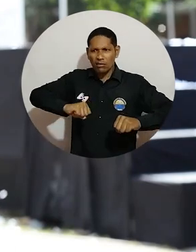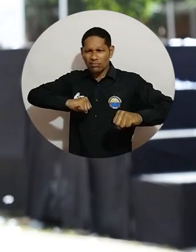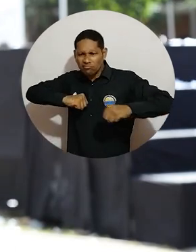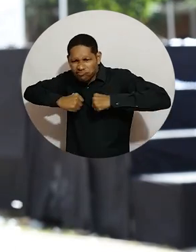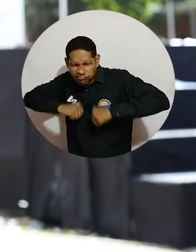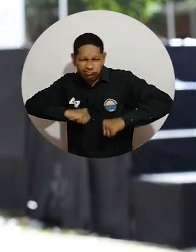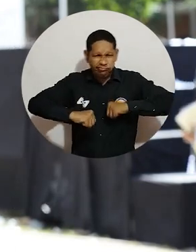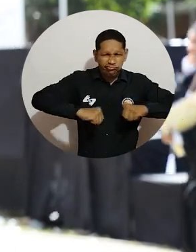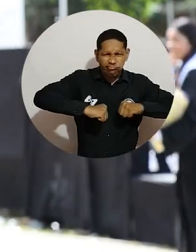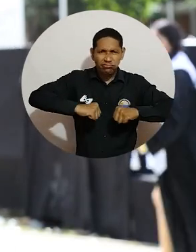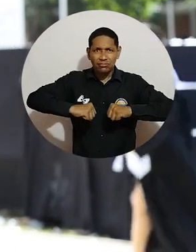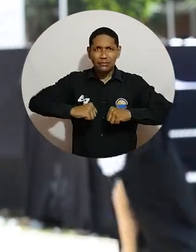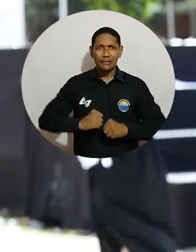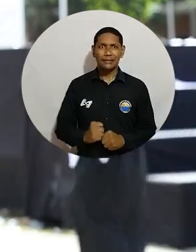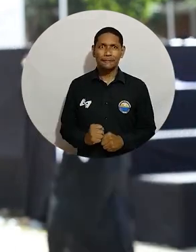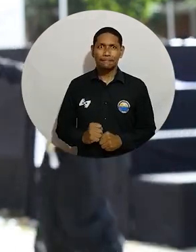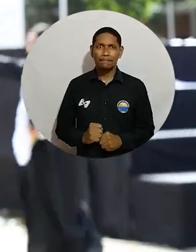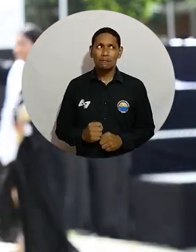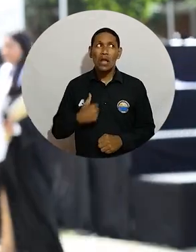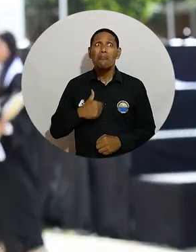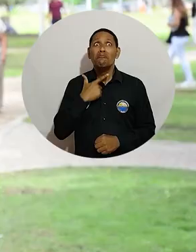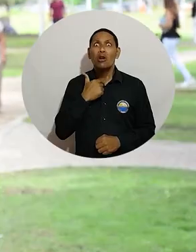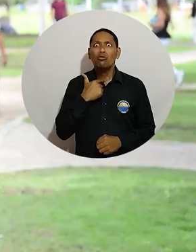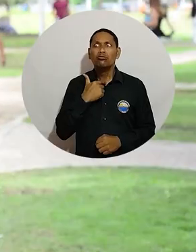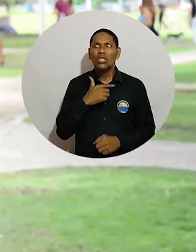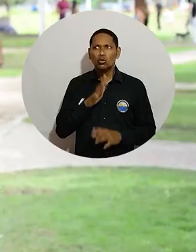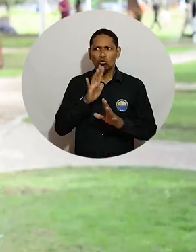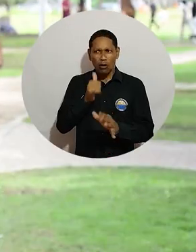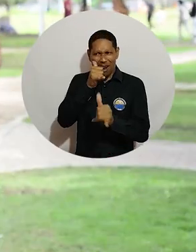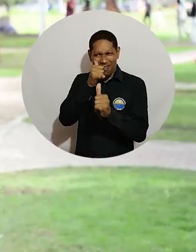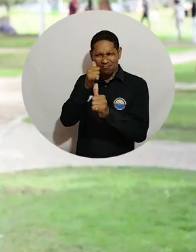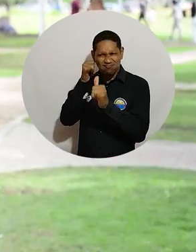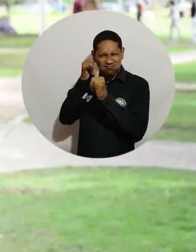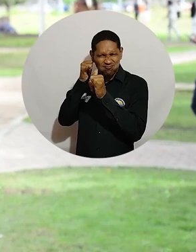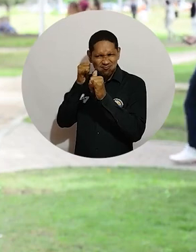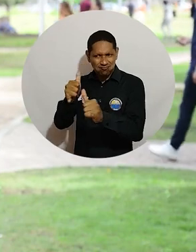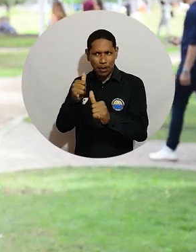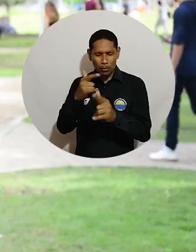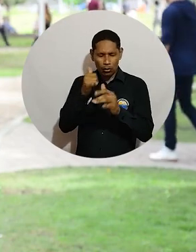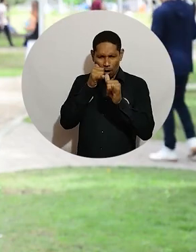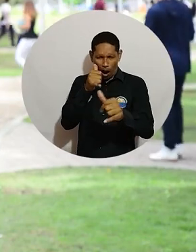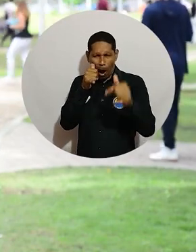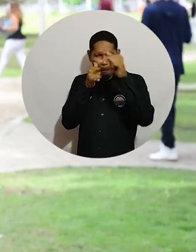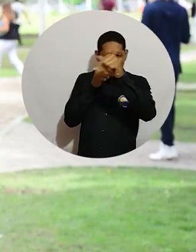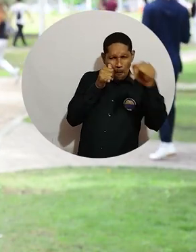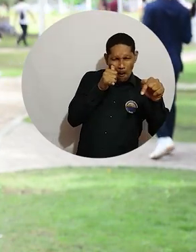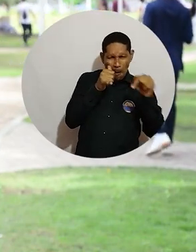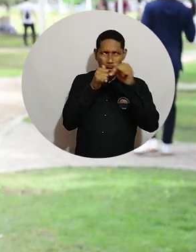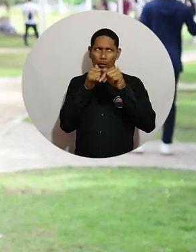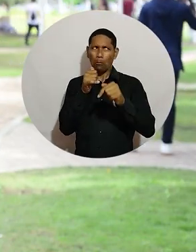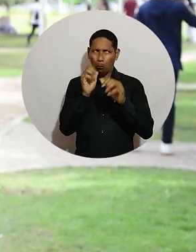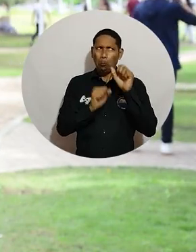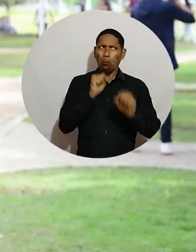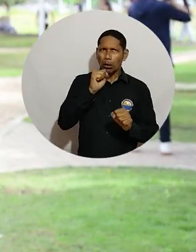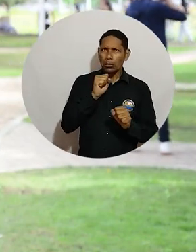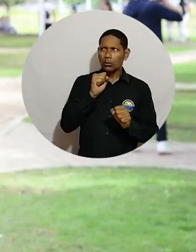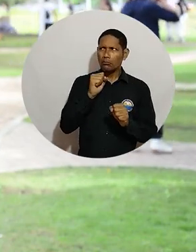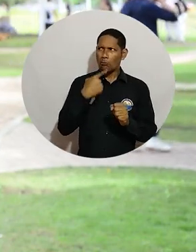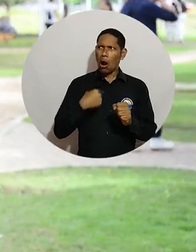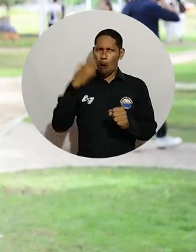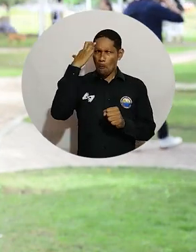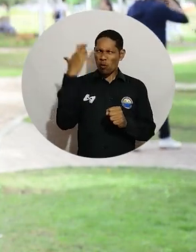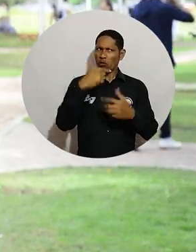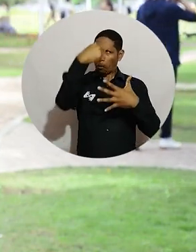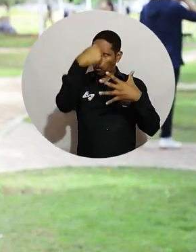quiera participar la puede conseguir con un poquito de esfuerzo. Me gustaba la ingeniería civil y esa era mi pasión, o es mi pasión, y pues vi en la ingeniería electrónica una oportunidad de ser